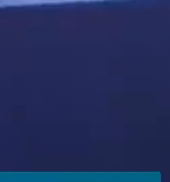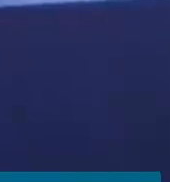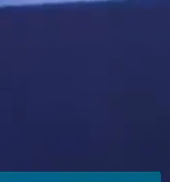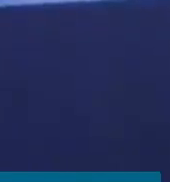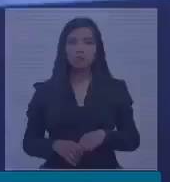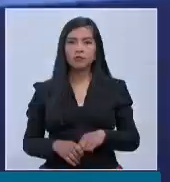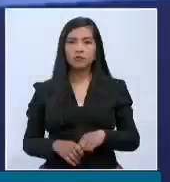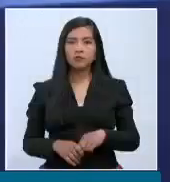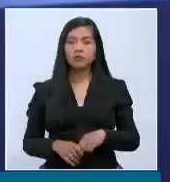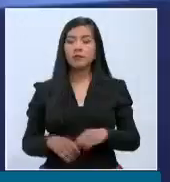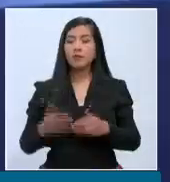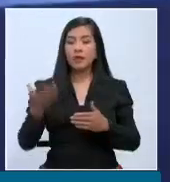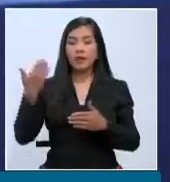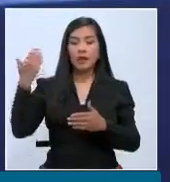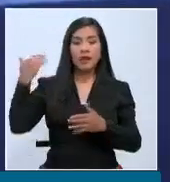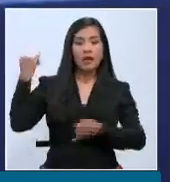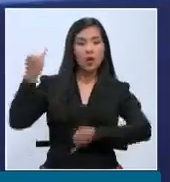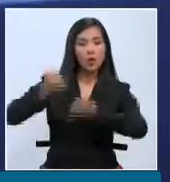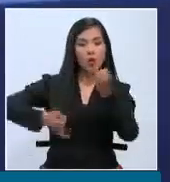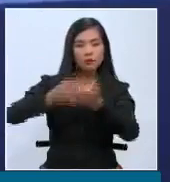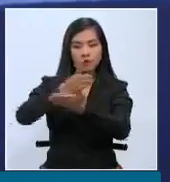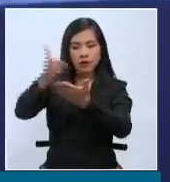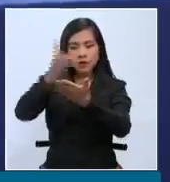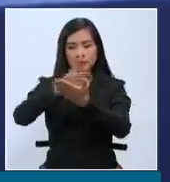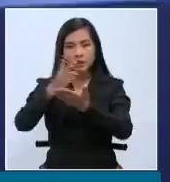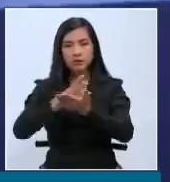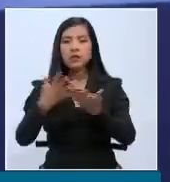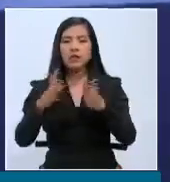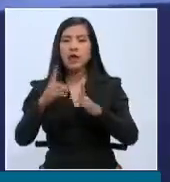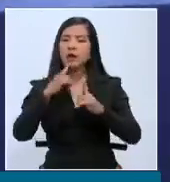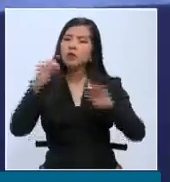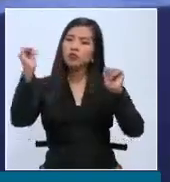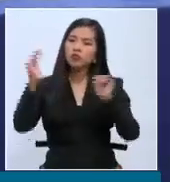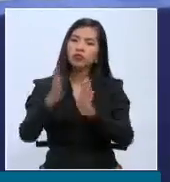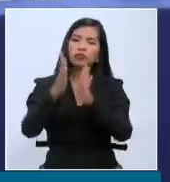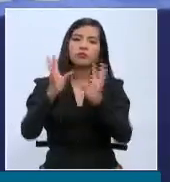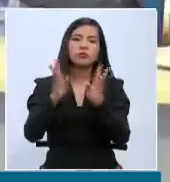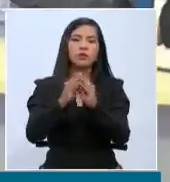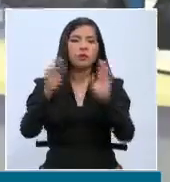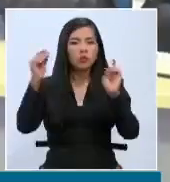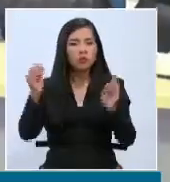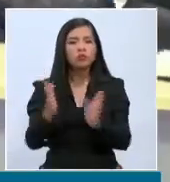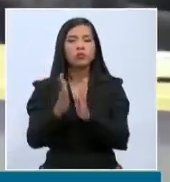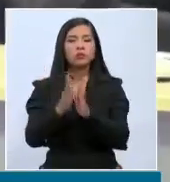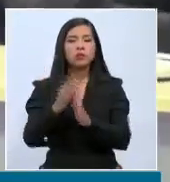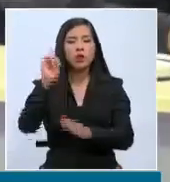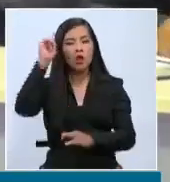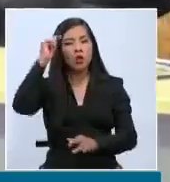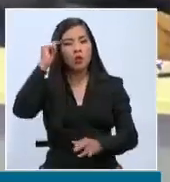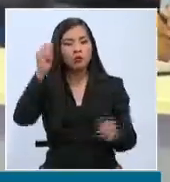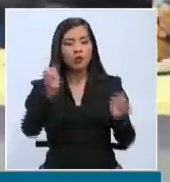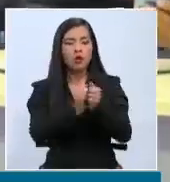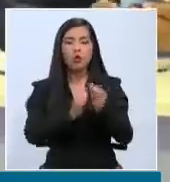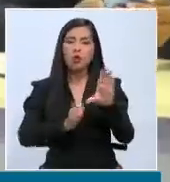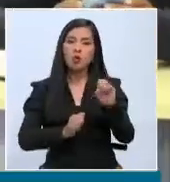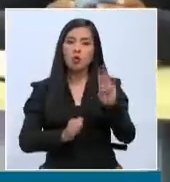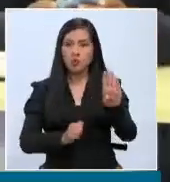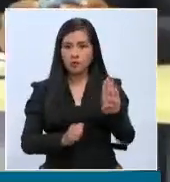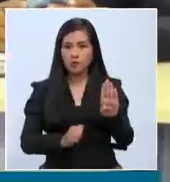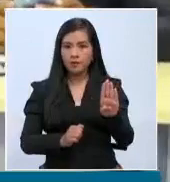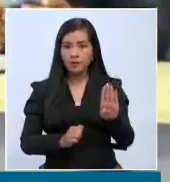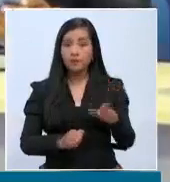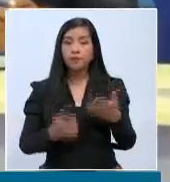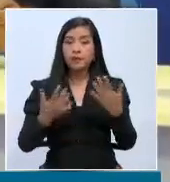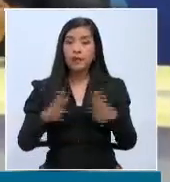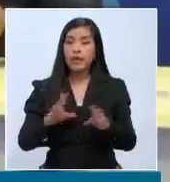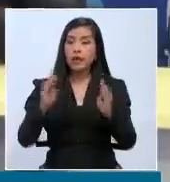cuenta además que la Central Obrera Boliviana es parte del proyecto político del gobierno nacional.